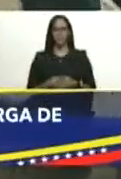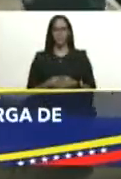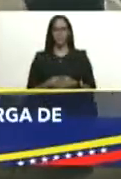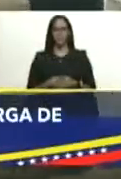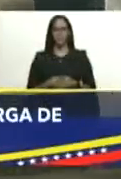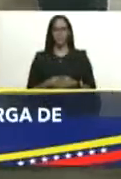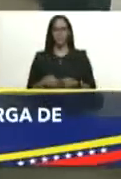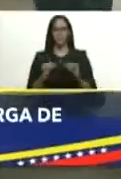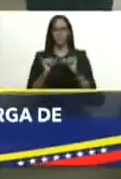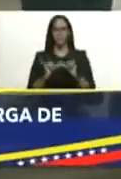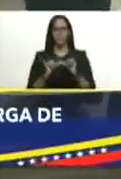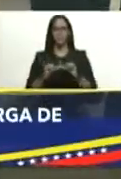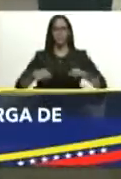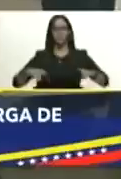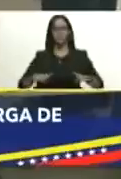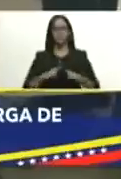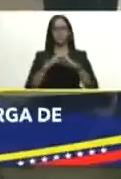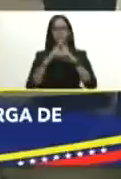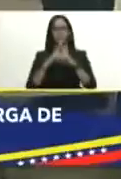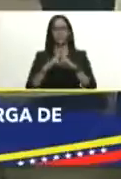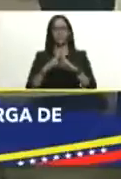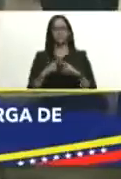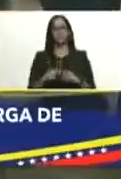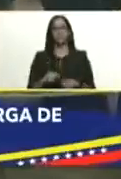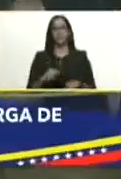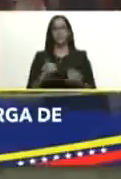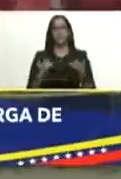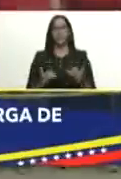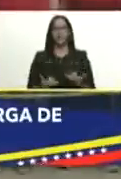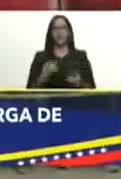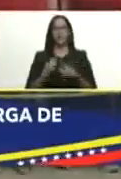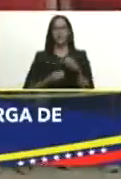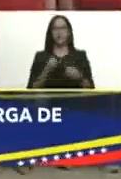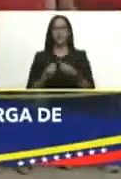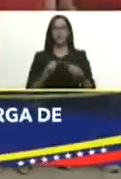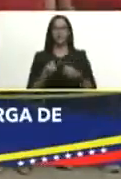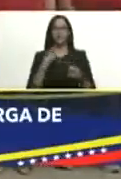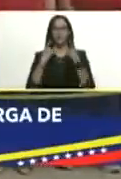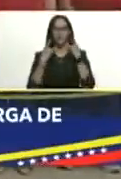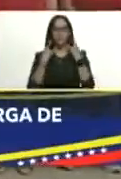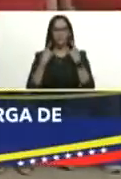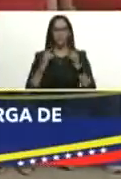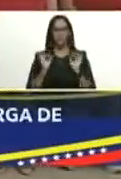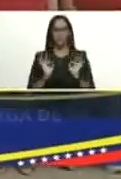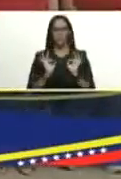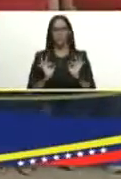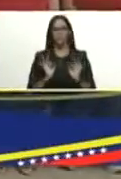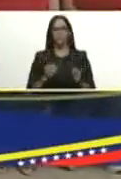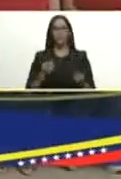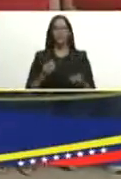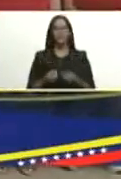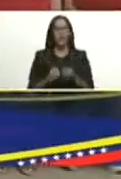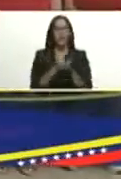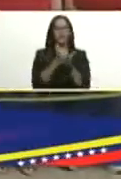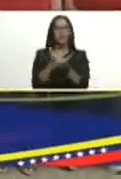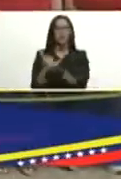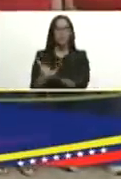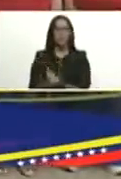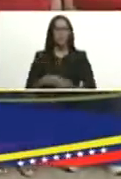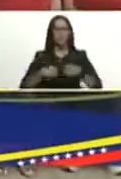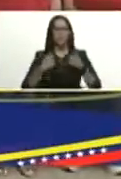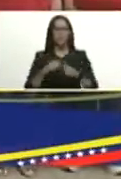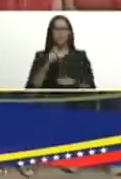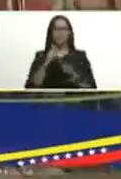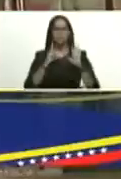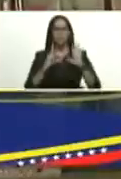Asimismo, nos encontramos en este momento haciendo una jornada especial que va a beneficiar a más de